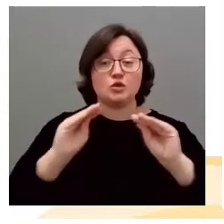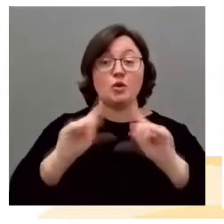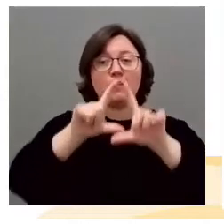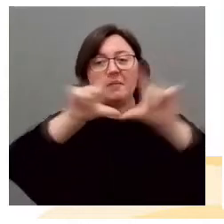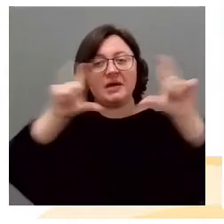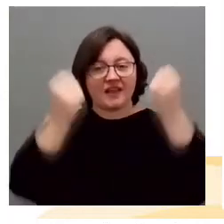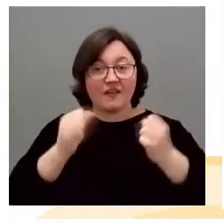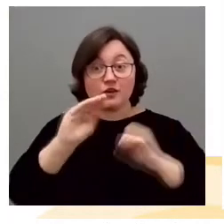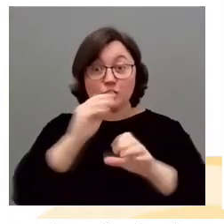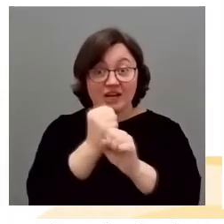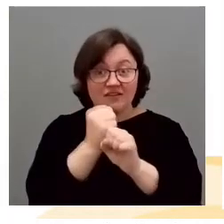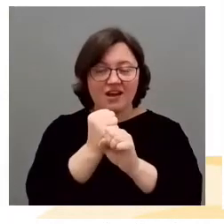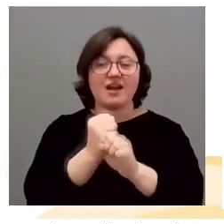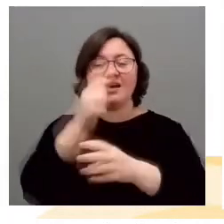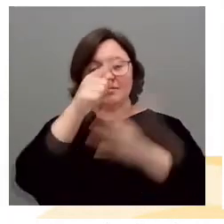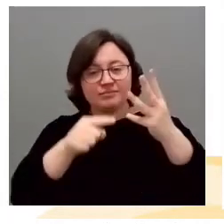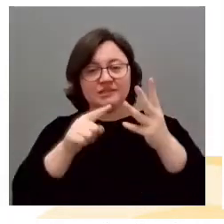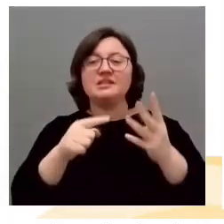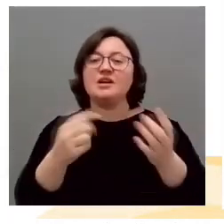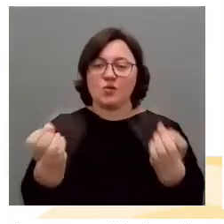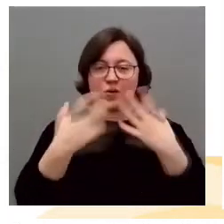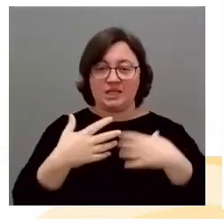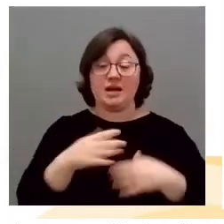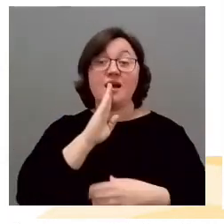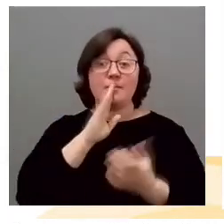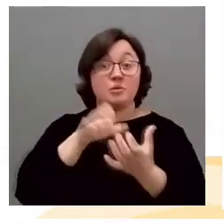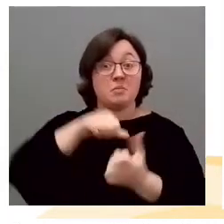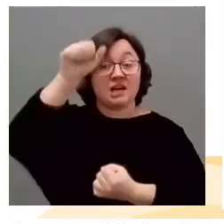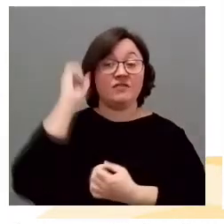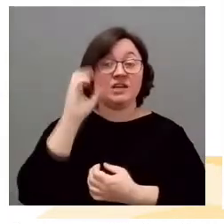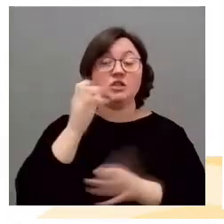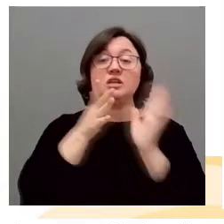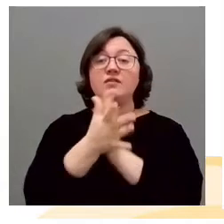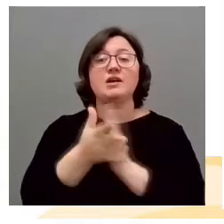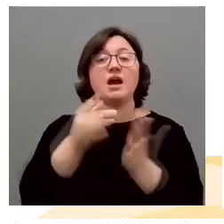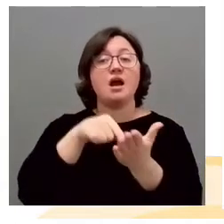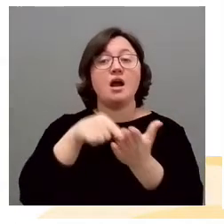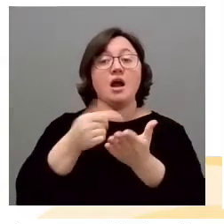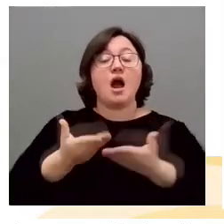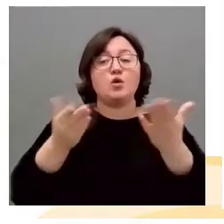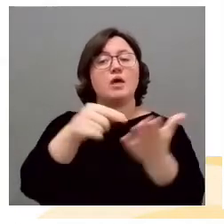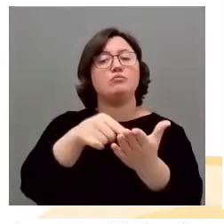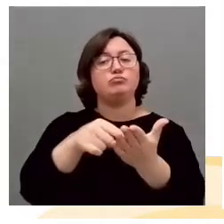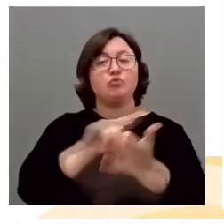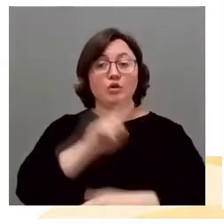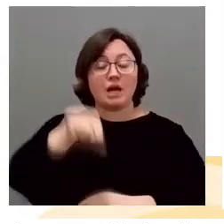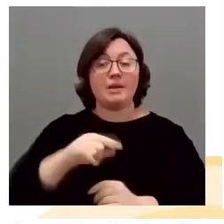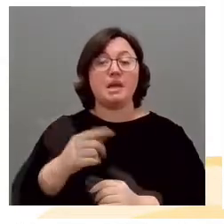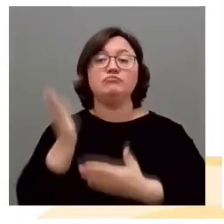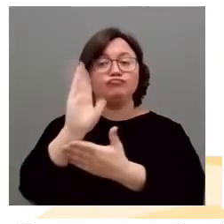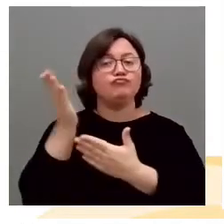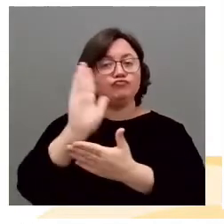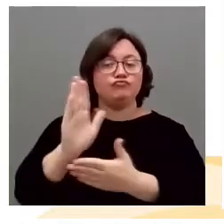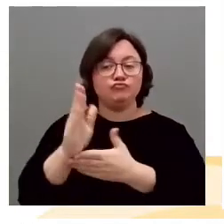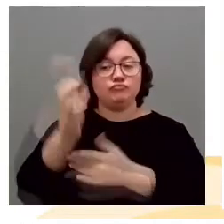trabajan por ellas. Como os decía, el manifiesto no es solo un ejercicio de demandar ayuda, también ofrece una batería de